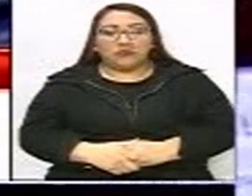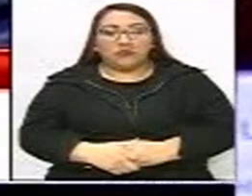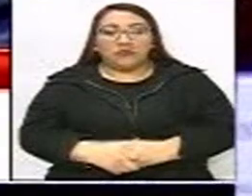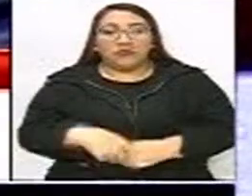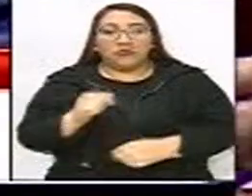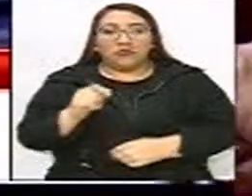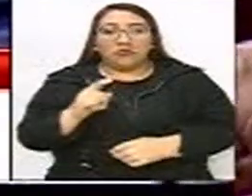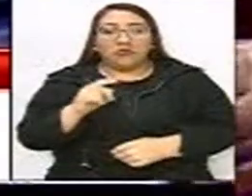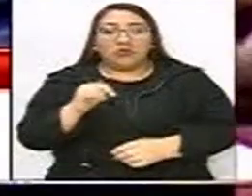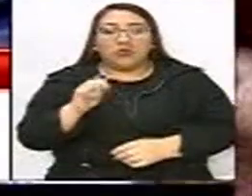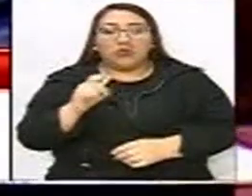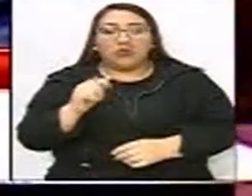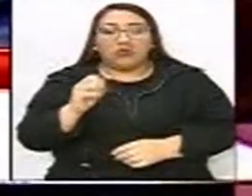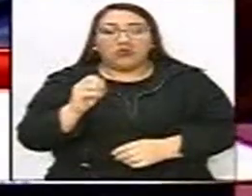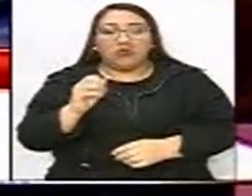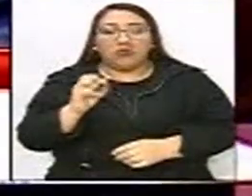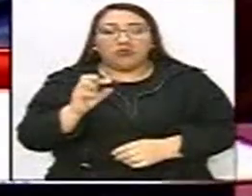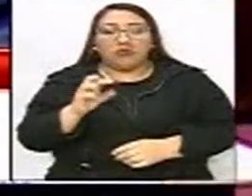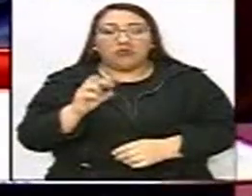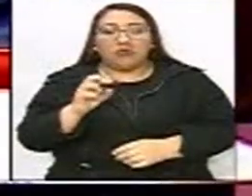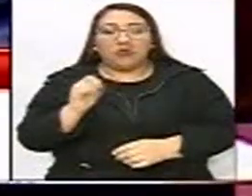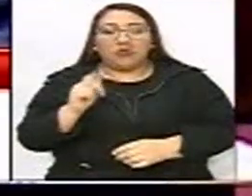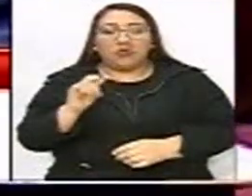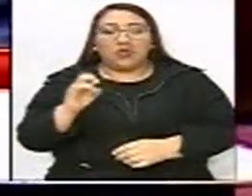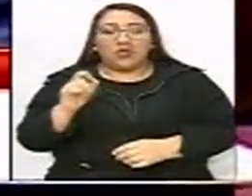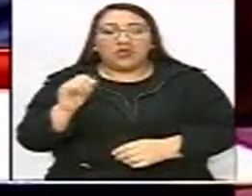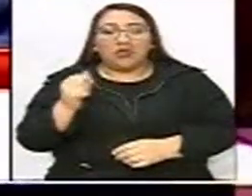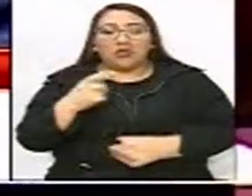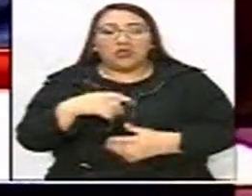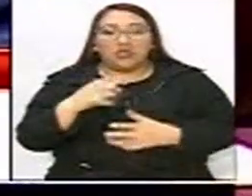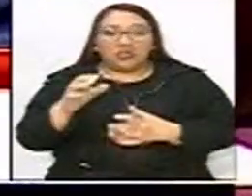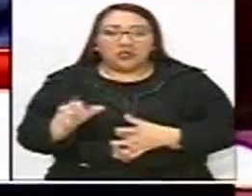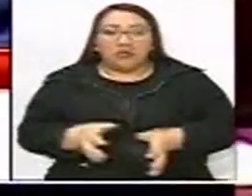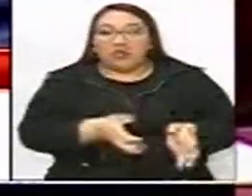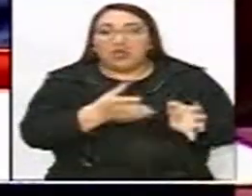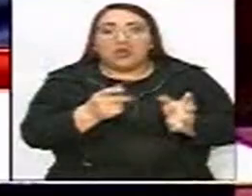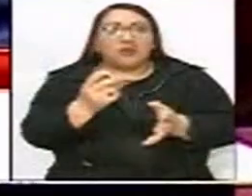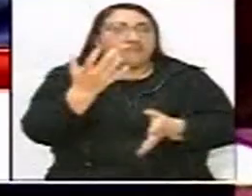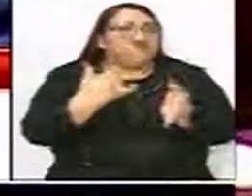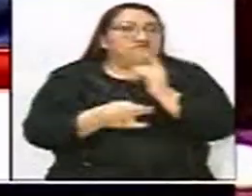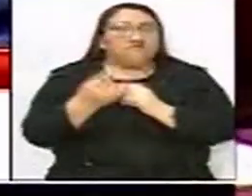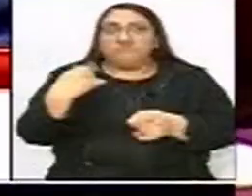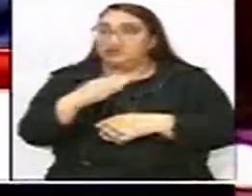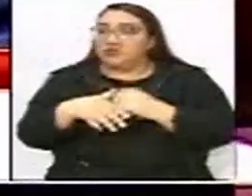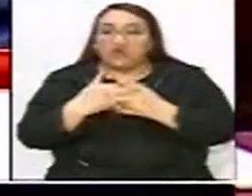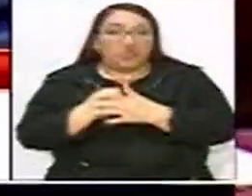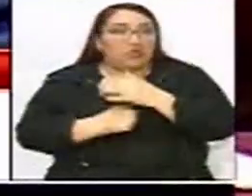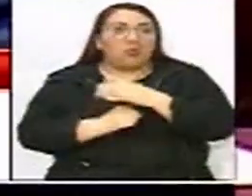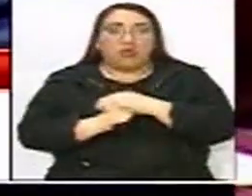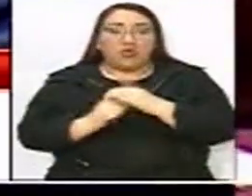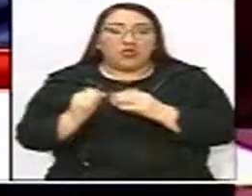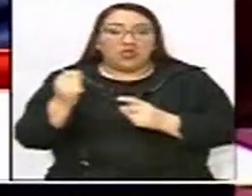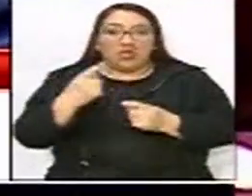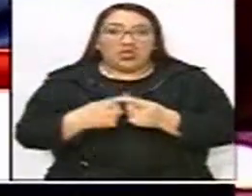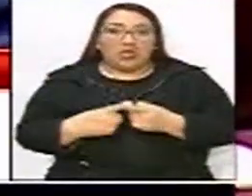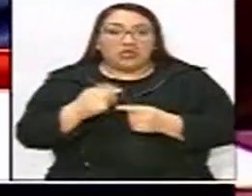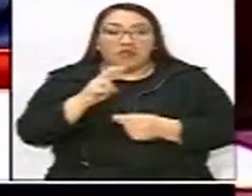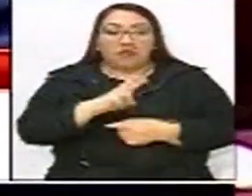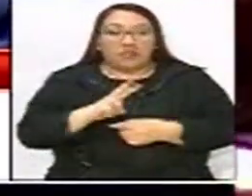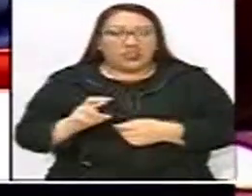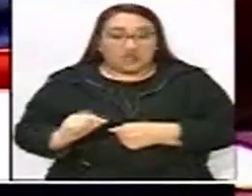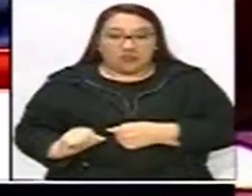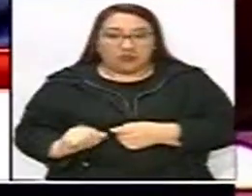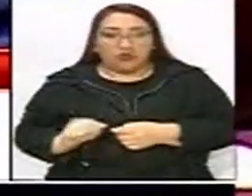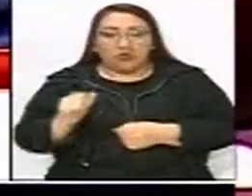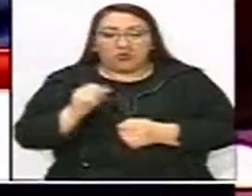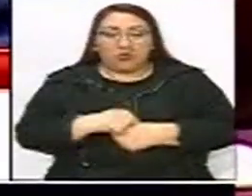Un metropolitano que llevara pasajeros desde Puente de Piedra hasta Villa El Salvador